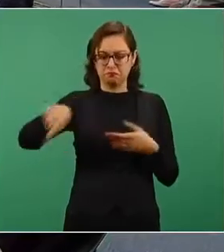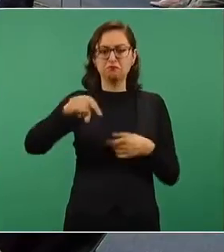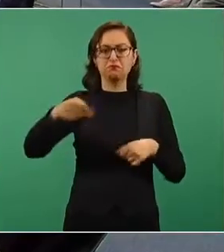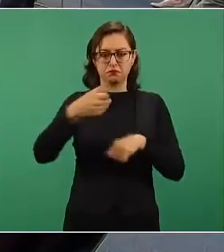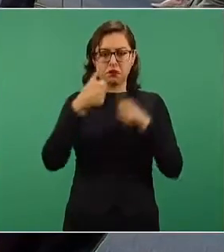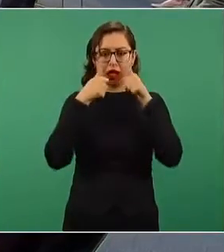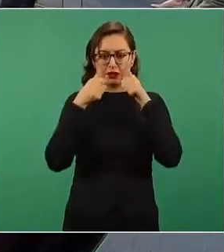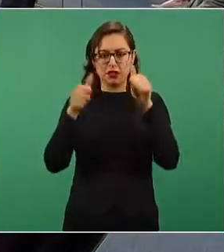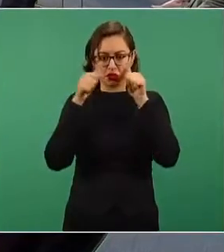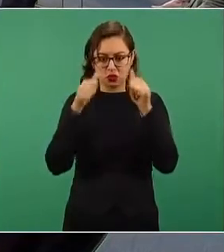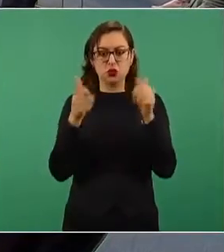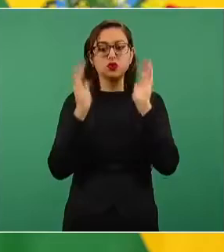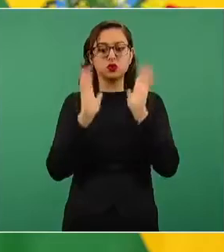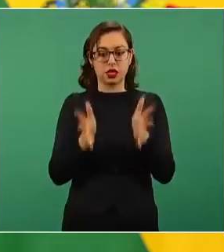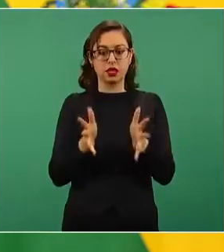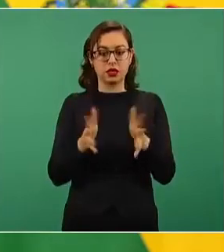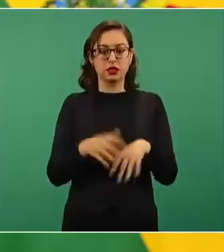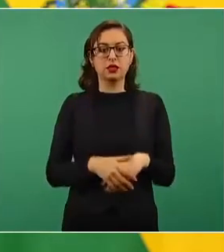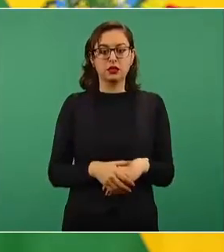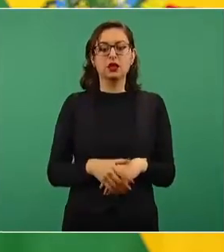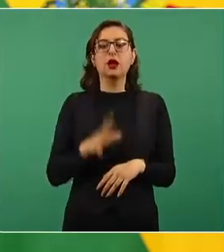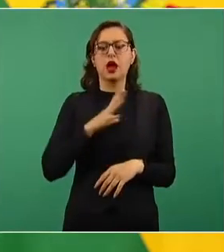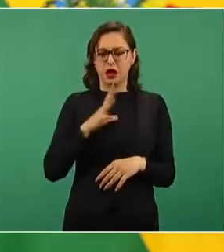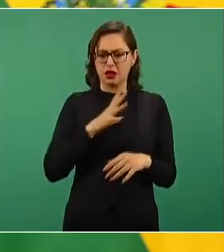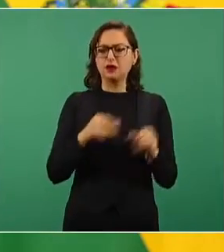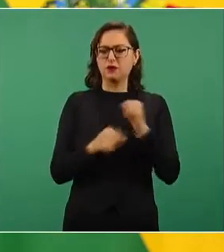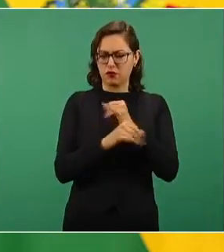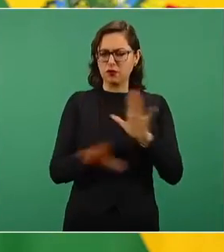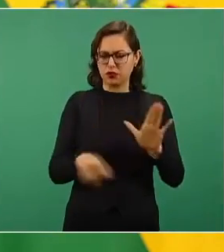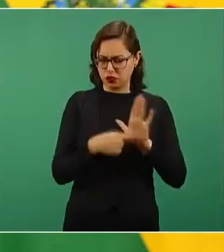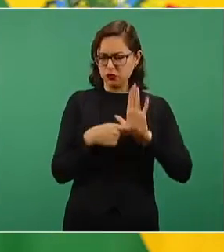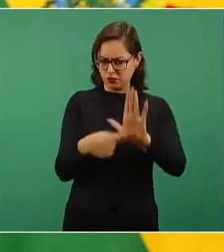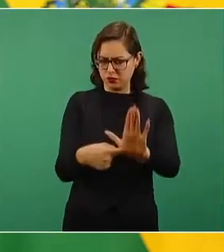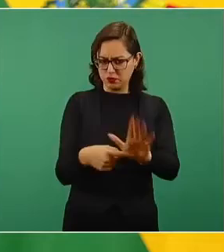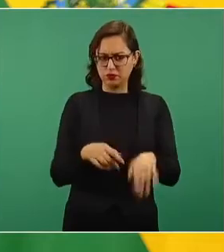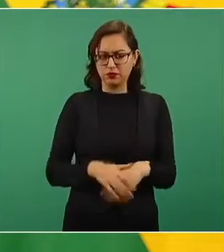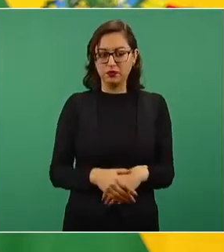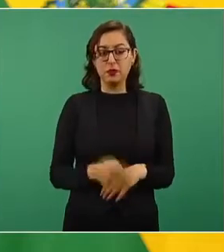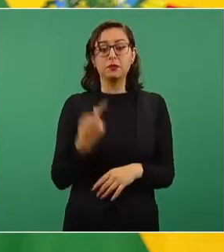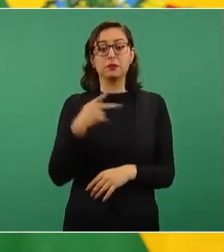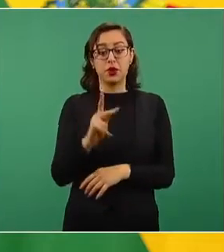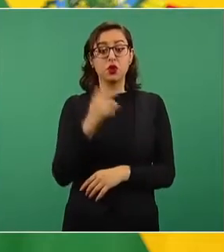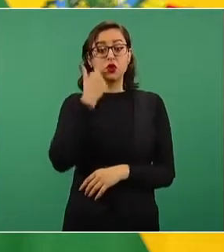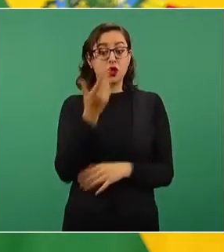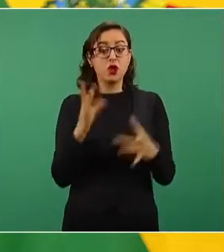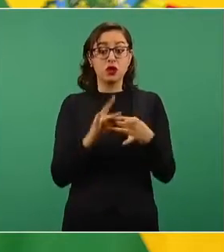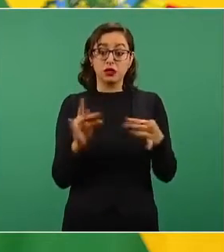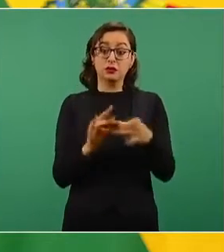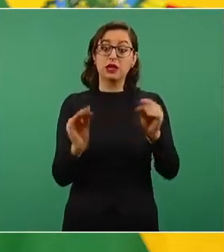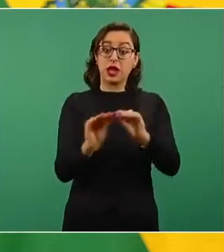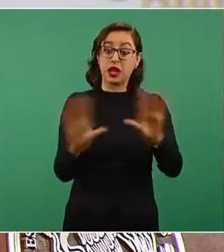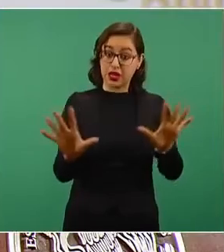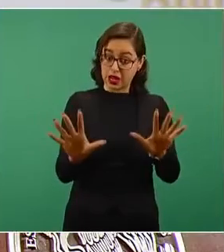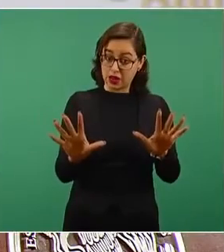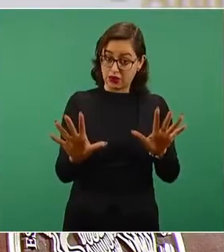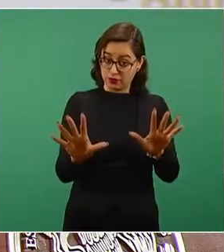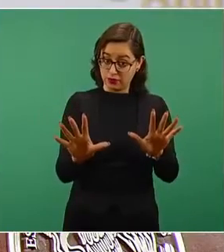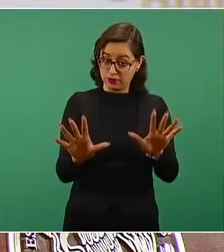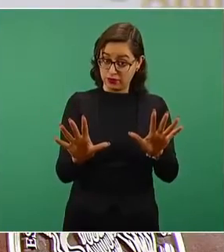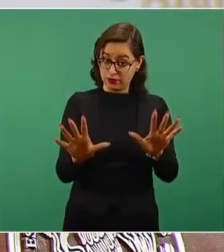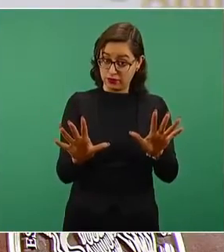familiares. Tengo otra información. Lo único que quiero que quede claro es de que nosotros no